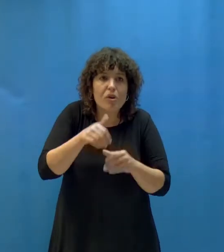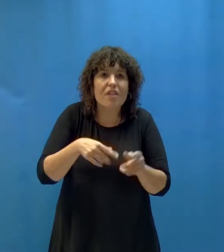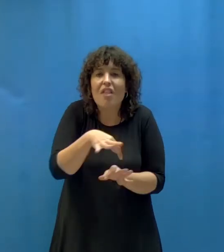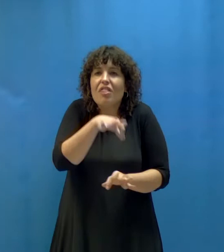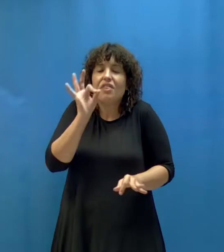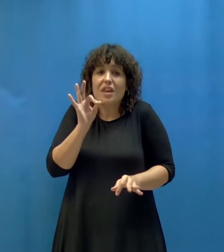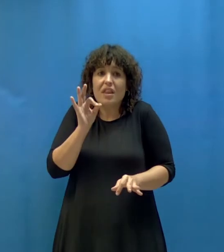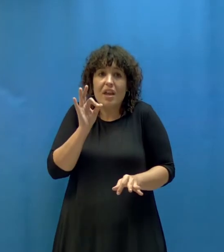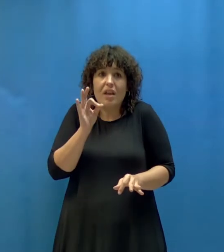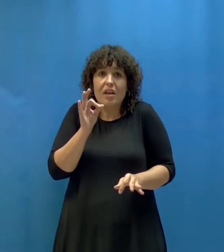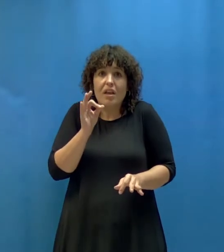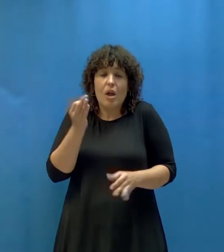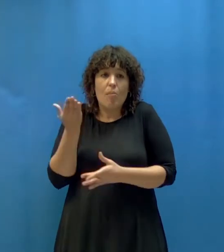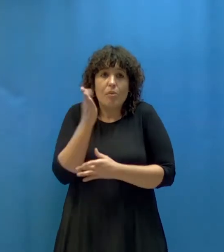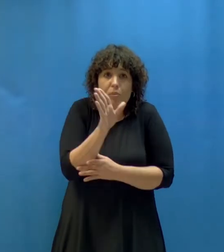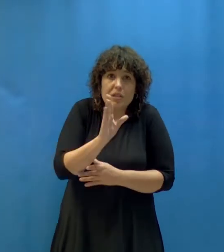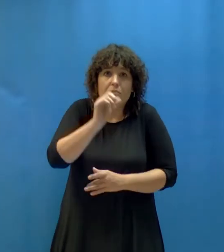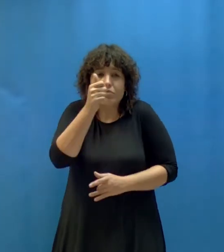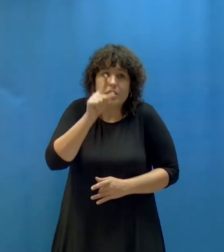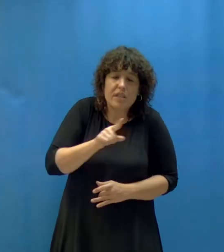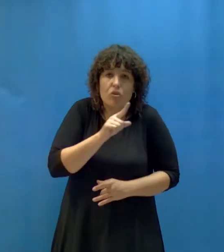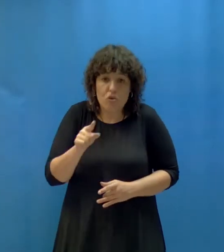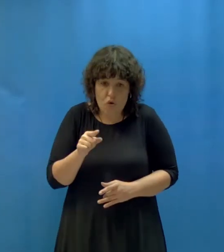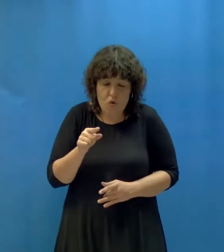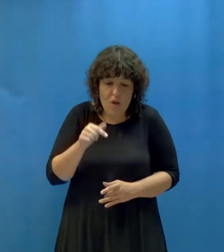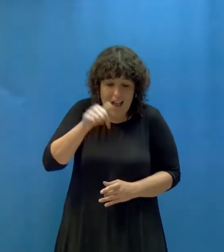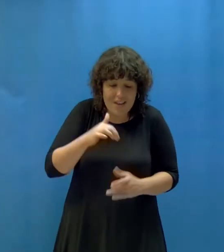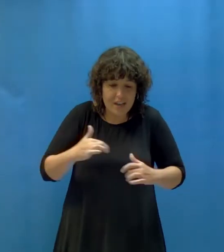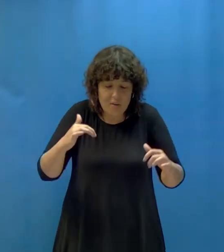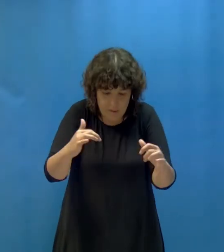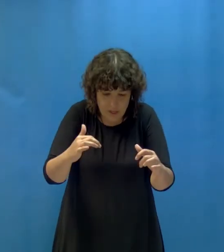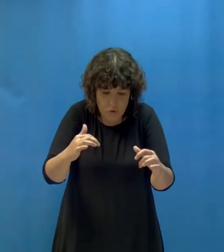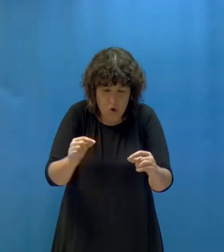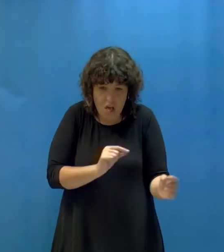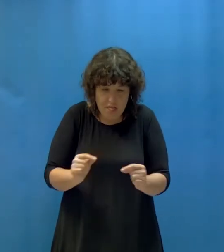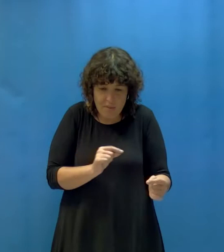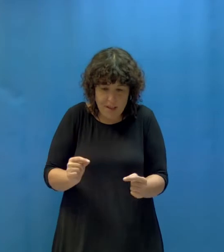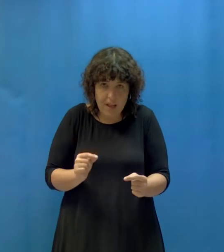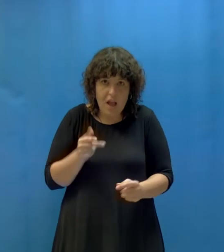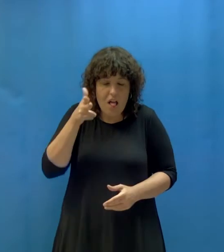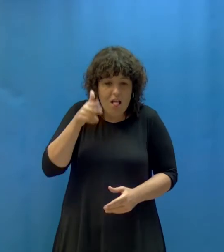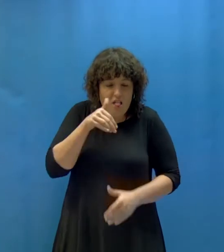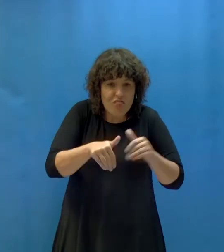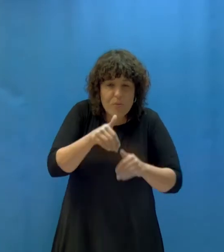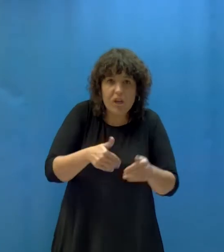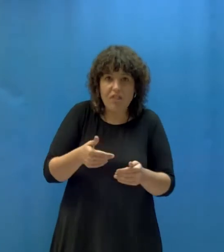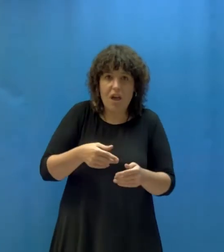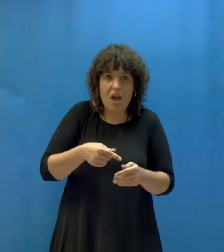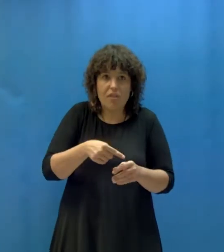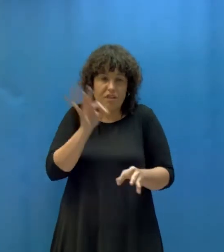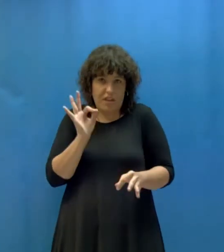iniciativa que usted ha traído a este pleno. Será la aritmética democrática. Y por último, simplemente